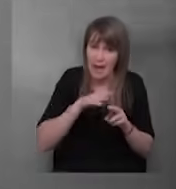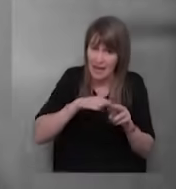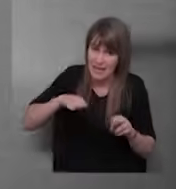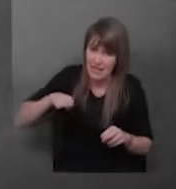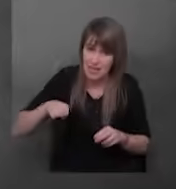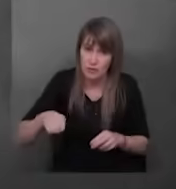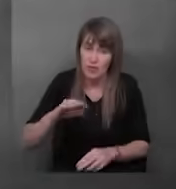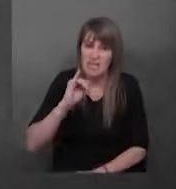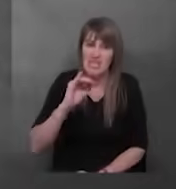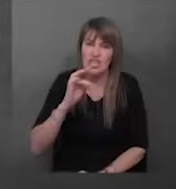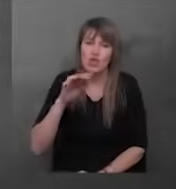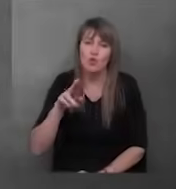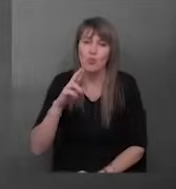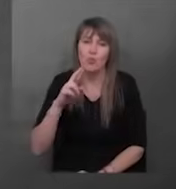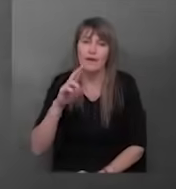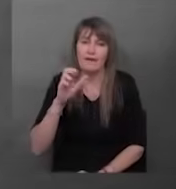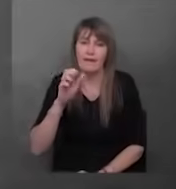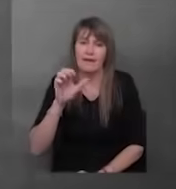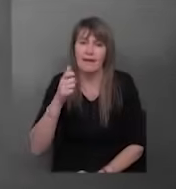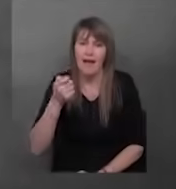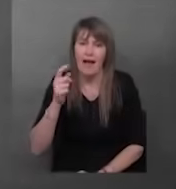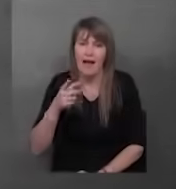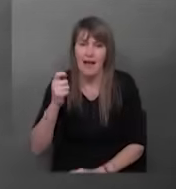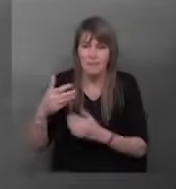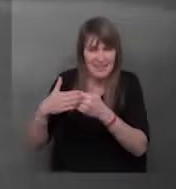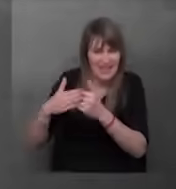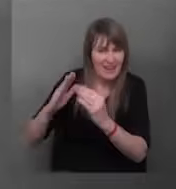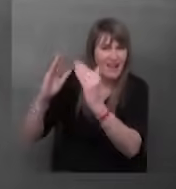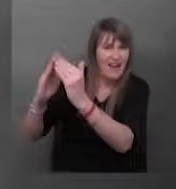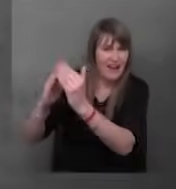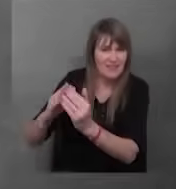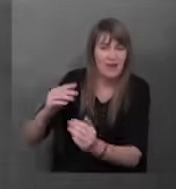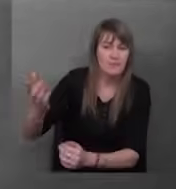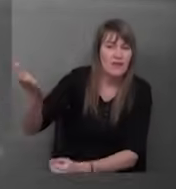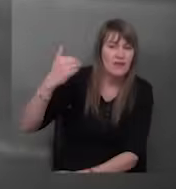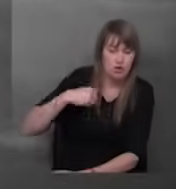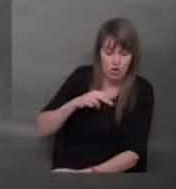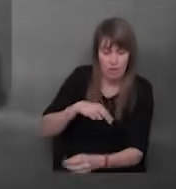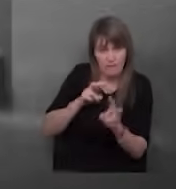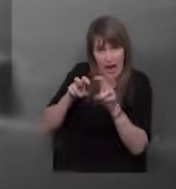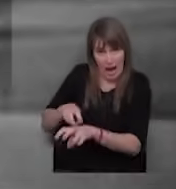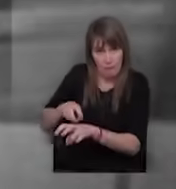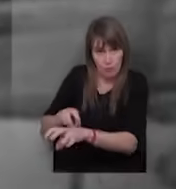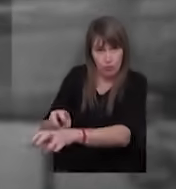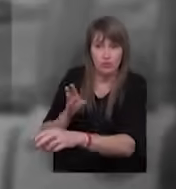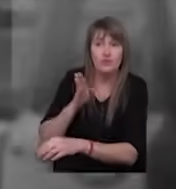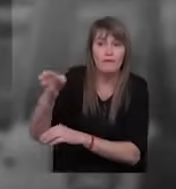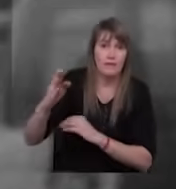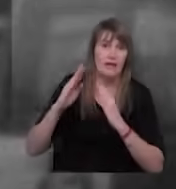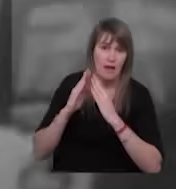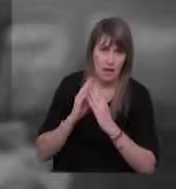por Iturriaga, a unos 40 o 50 metros de la casa de Dubra. Nos bajamos y yo fui hasta la